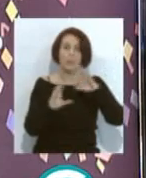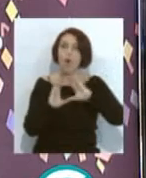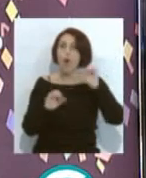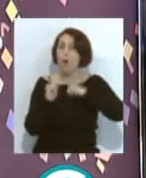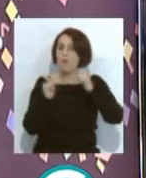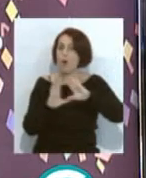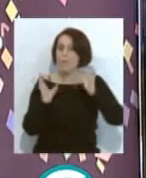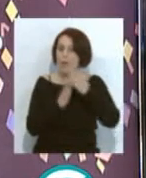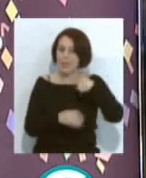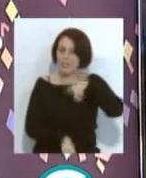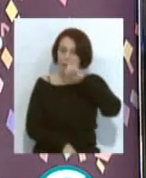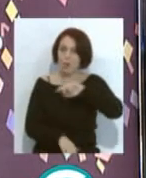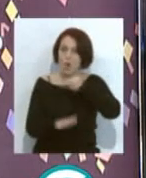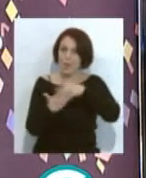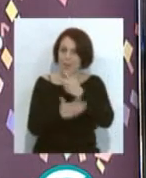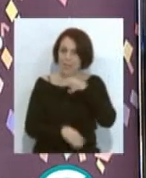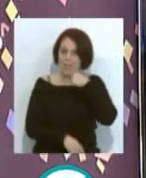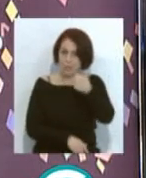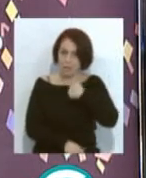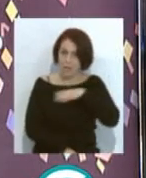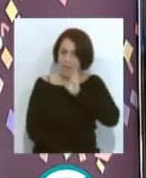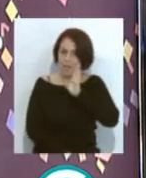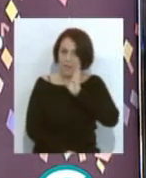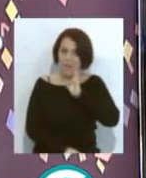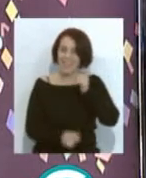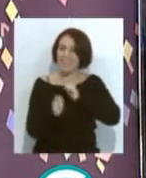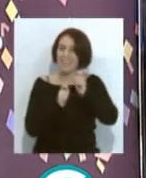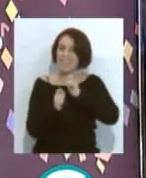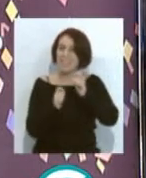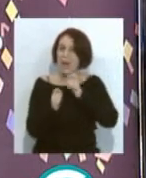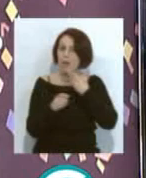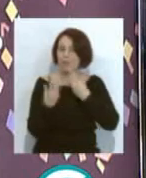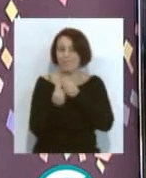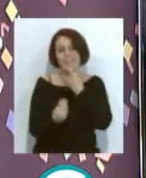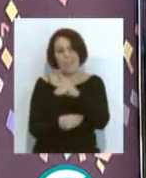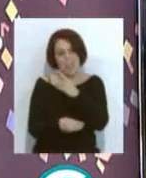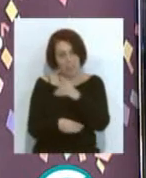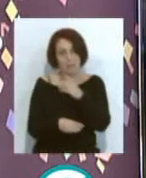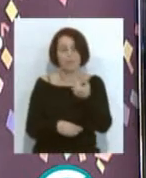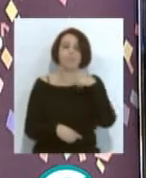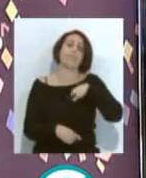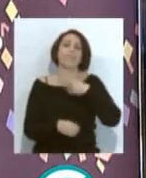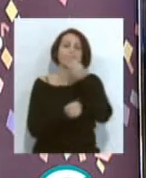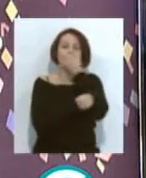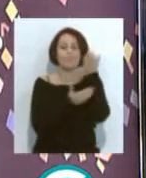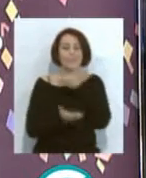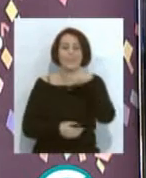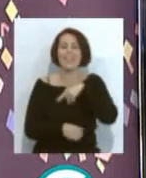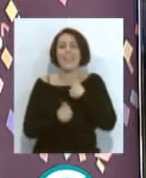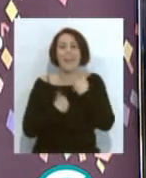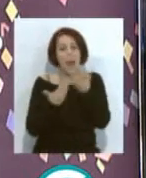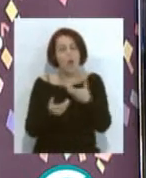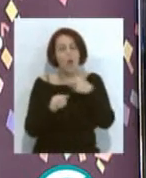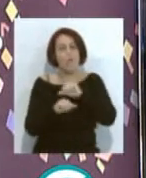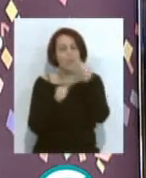año 2020. Dicho esto, y tal y como comentábamos en la entrevista con David, también acogido ha sido este regalo en